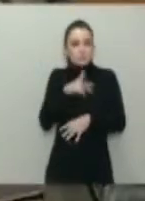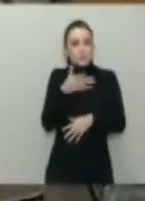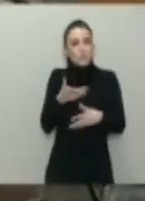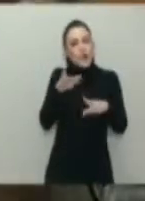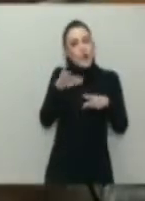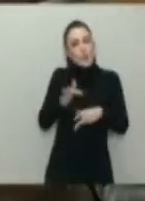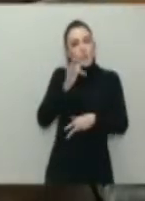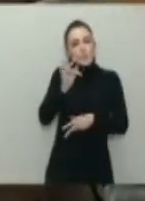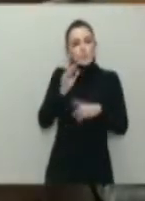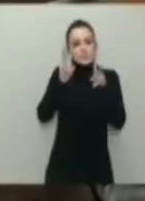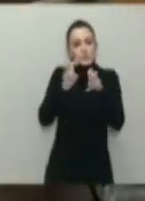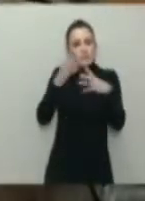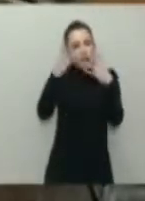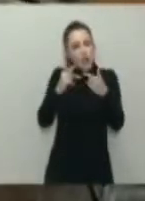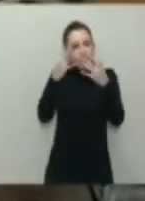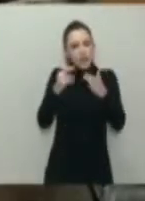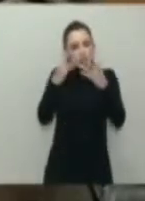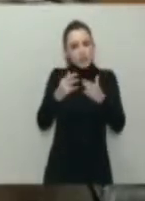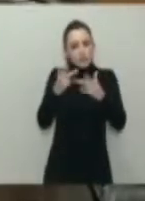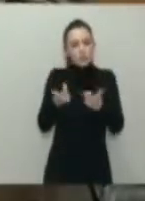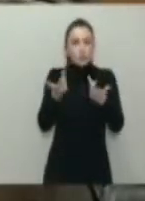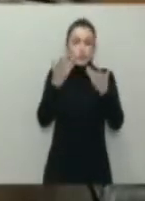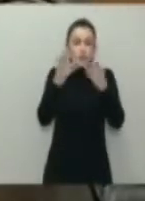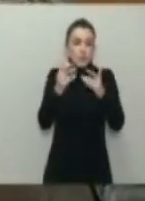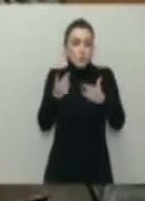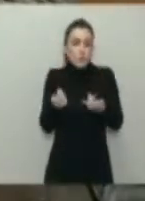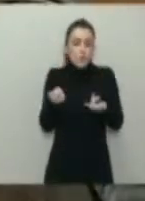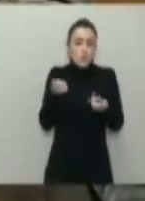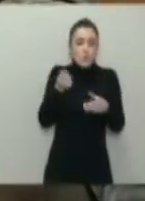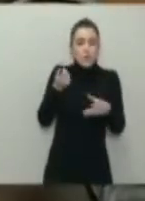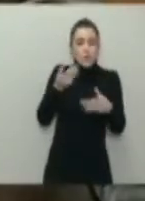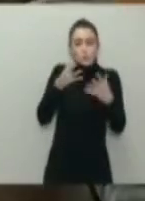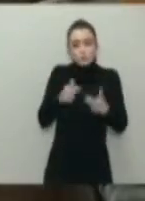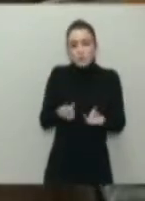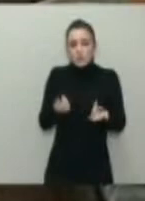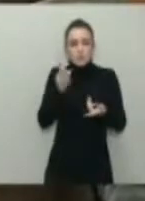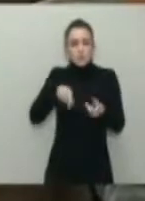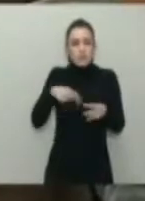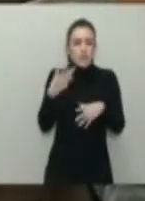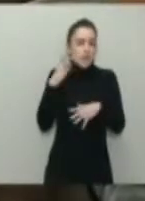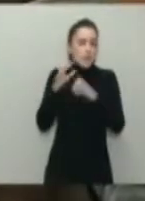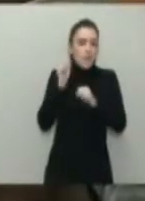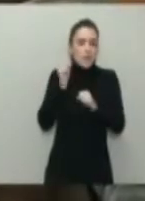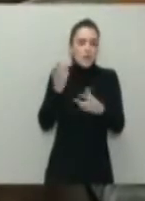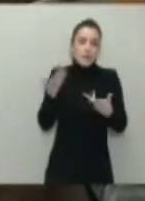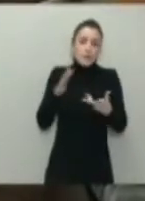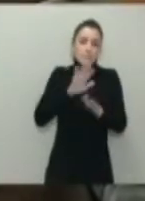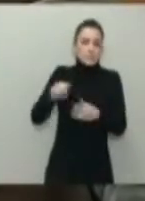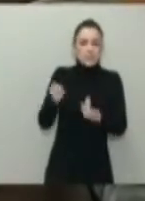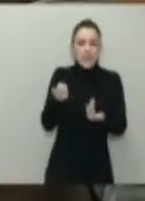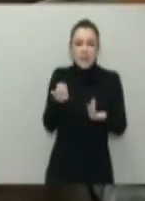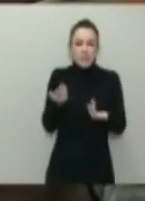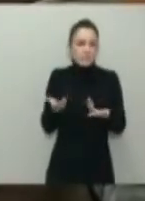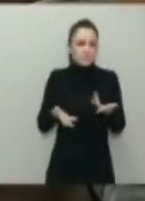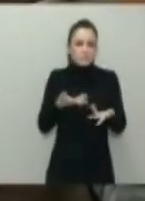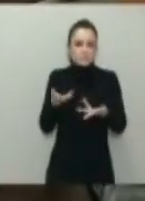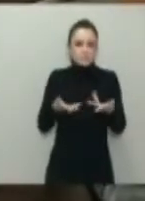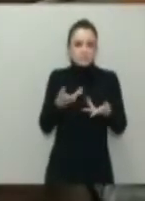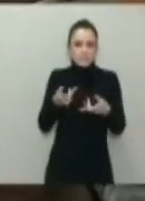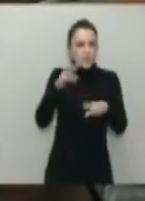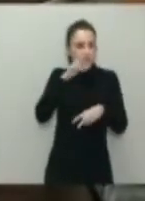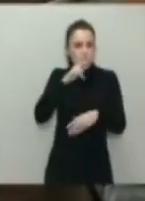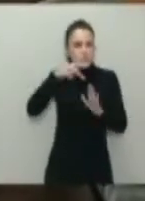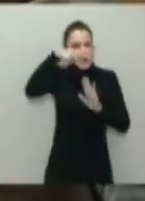decir, del cupo vasco y de la aportación navarra, se hace con unos criterios de puro chalaneo político. No hay ninguna fórmula rigurosa y objetiva con el